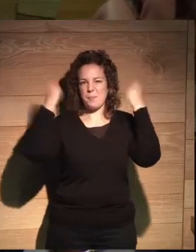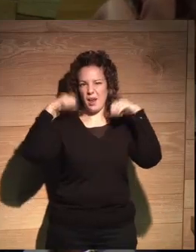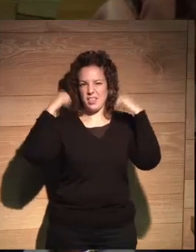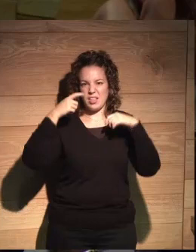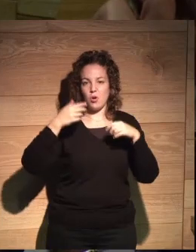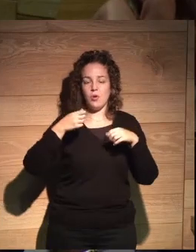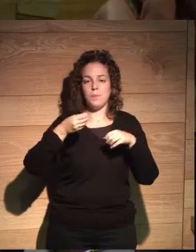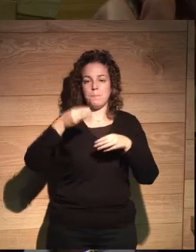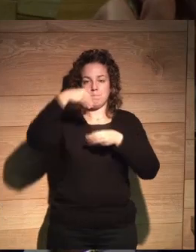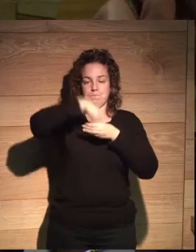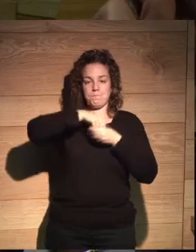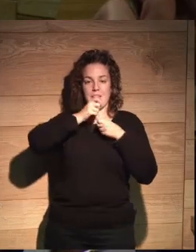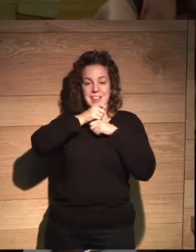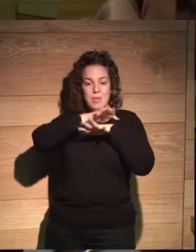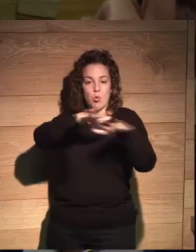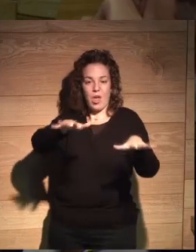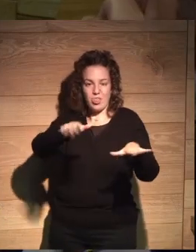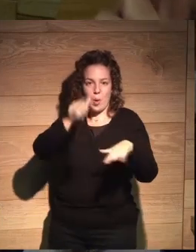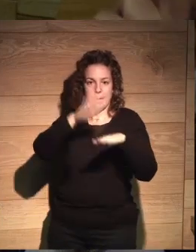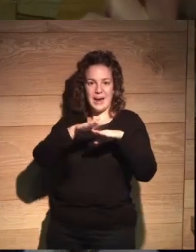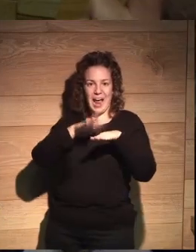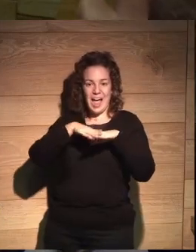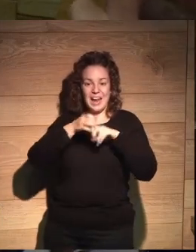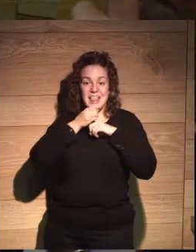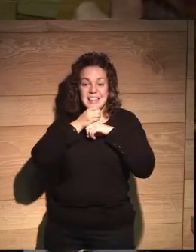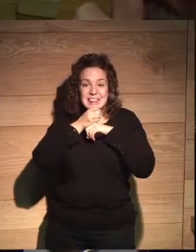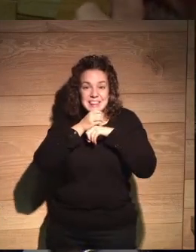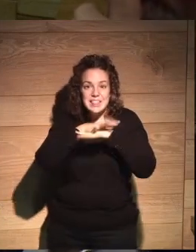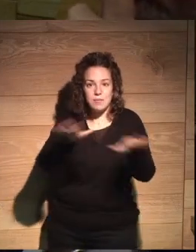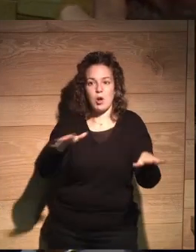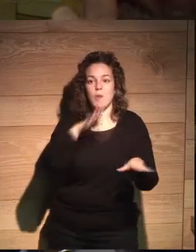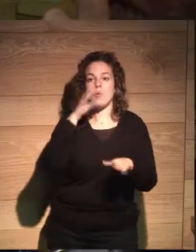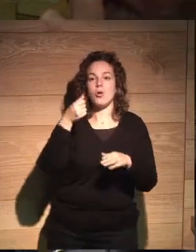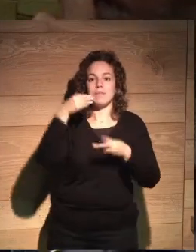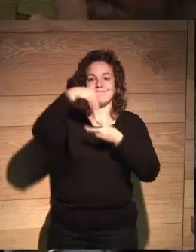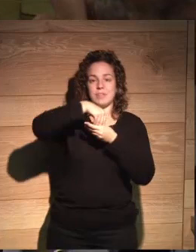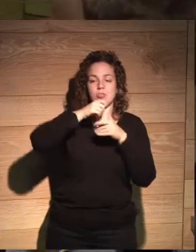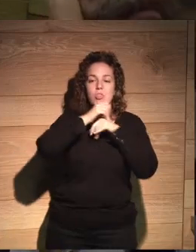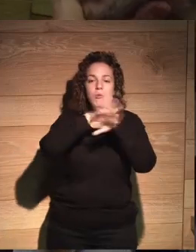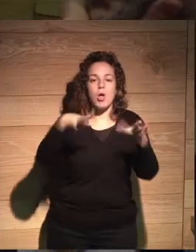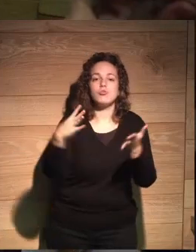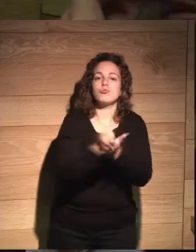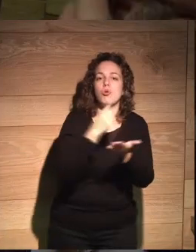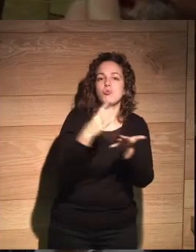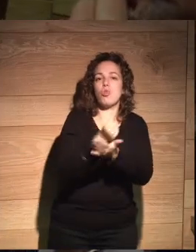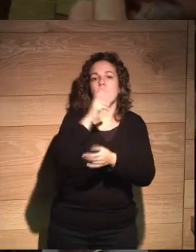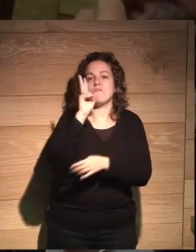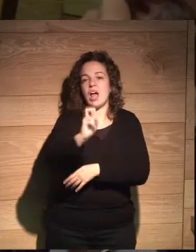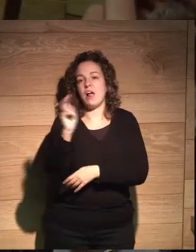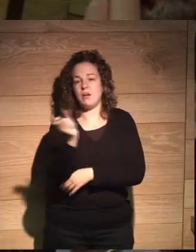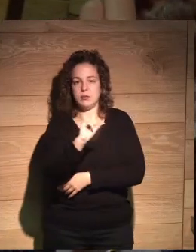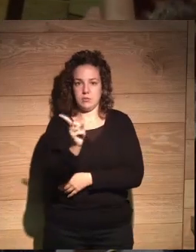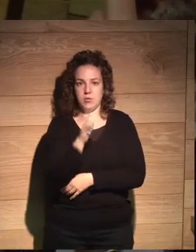divulgador a la hora de divulgar? Porque considero que dentro de la divulgación no vale todo. Entonces quiero preguntarlo como personas que lleváis aquí mucho